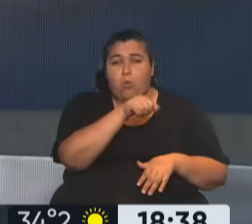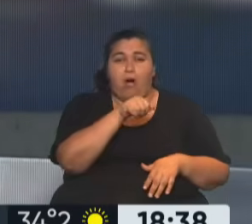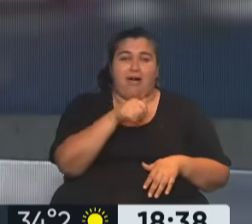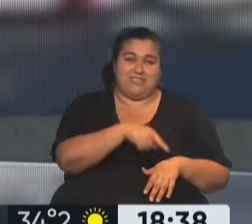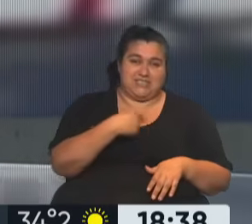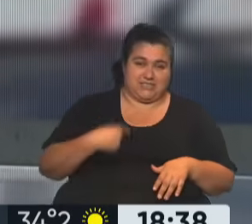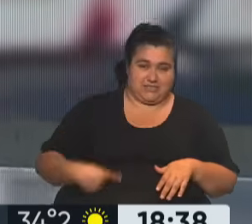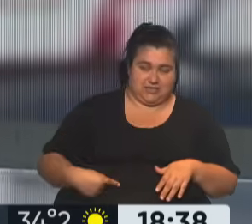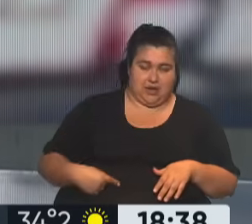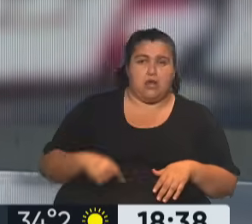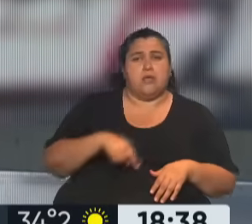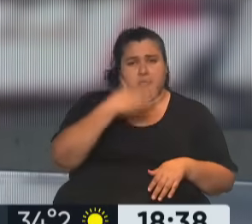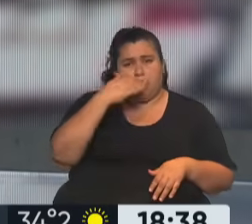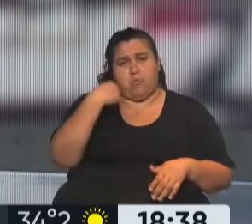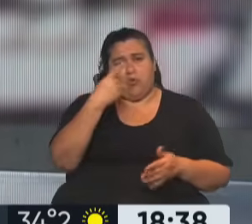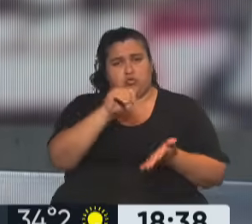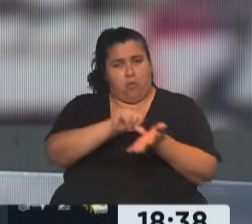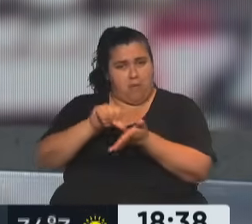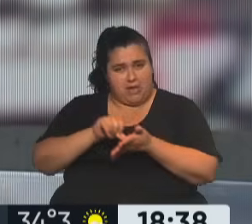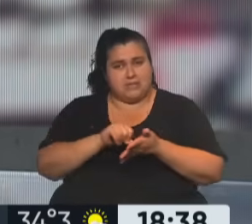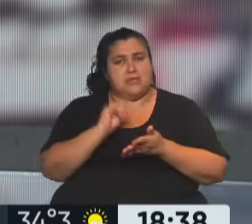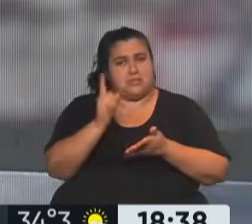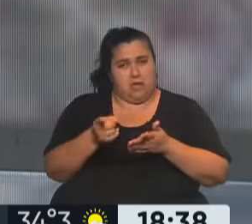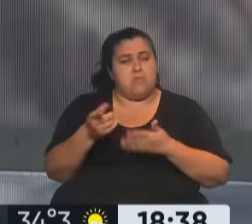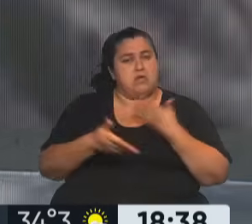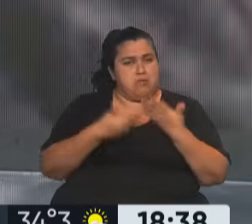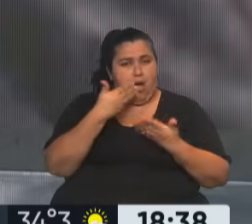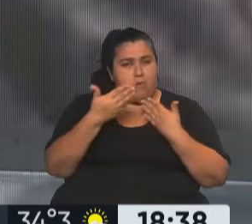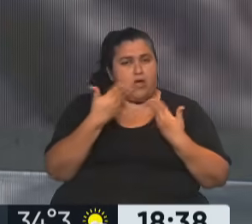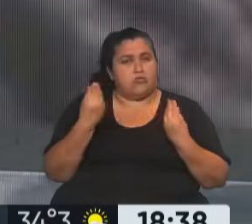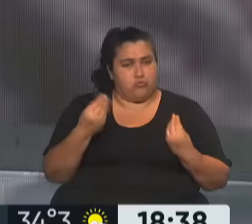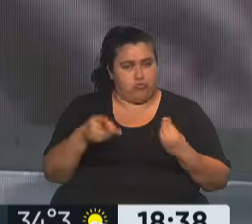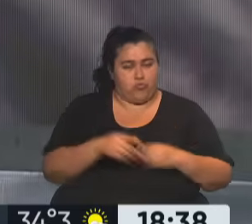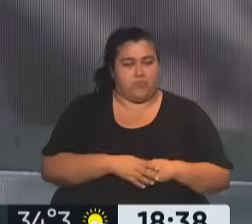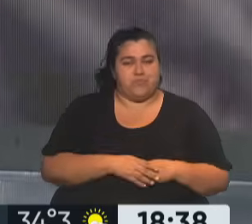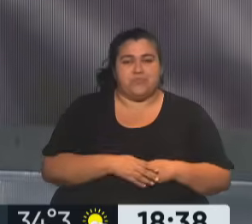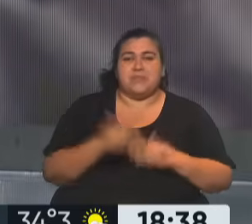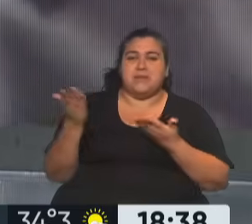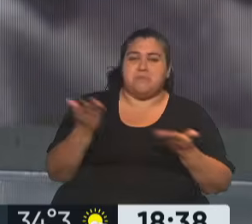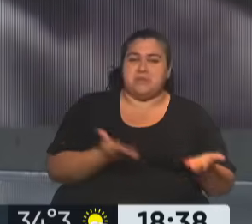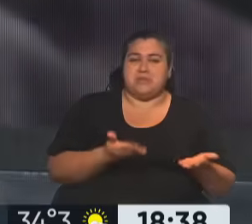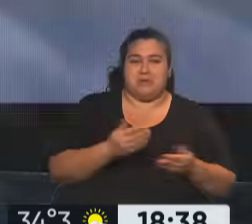supuesto, hablando de otros países que también son protagonistas de este conflicto. Esta es la ficha de nuestro invitado, a ver.